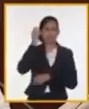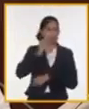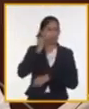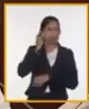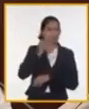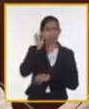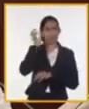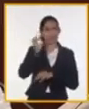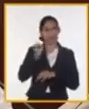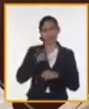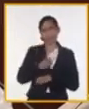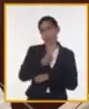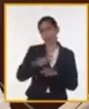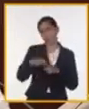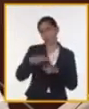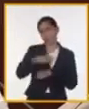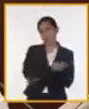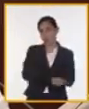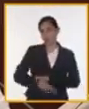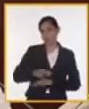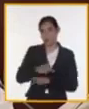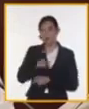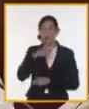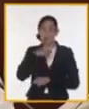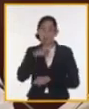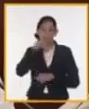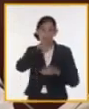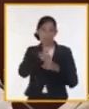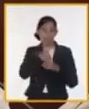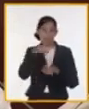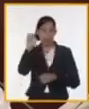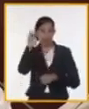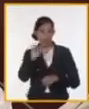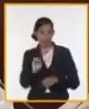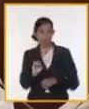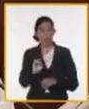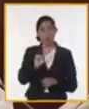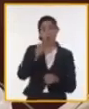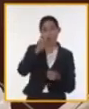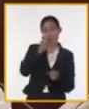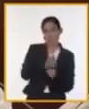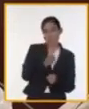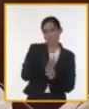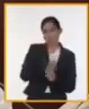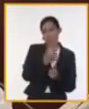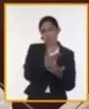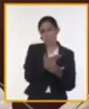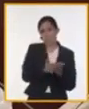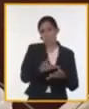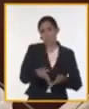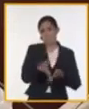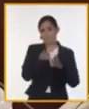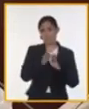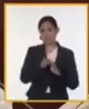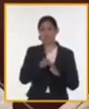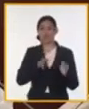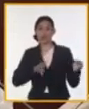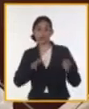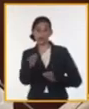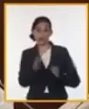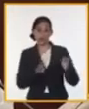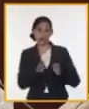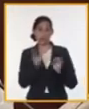también organismos, instituciones, tienen todo un ejército en función también de ese